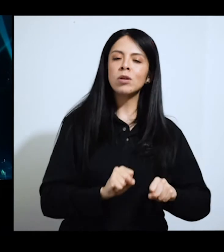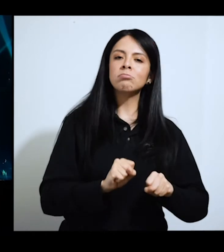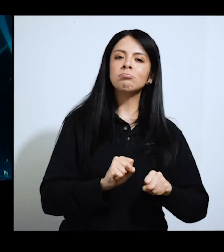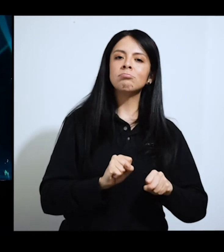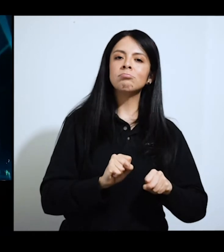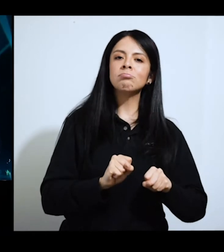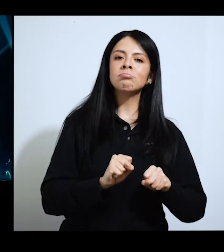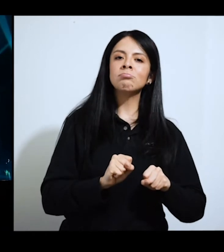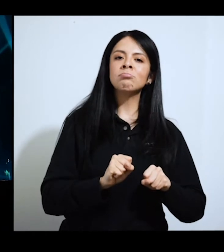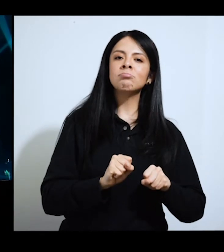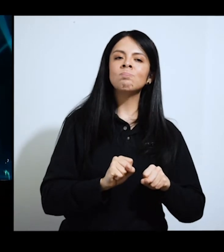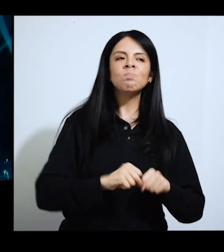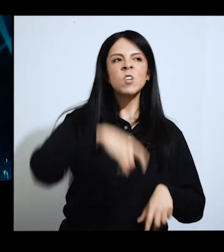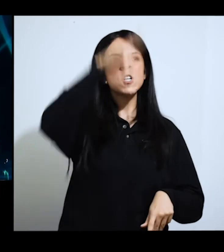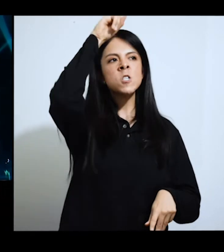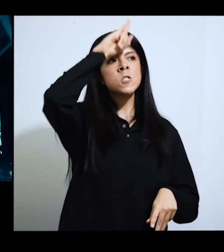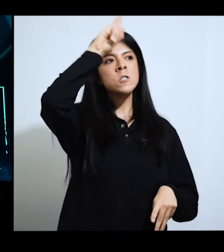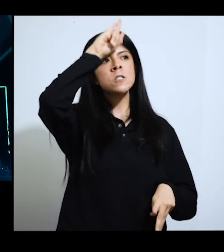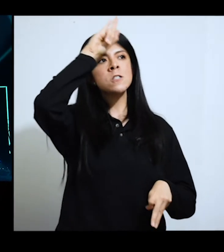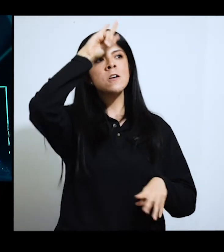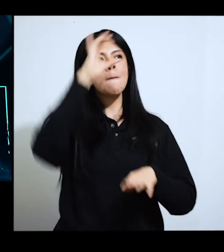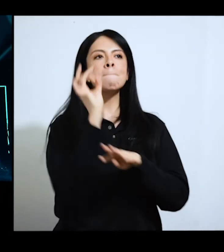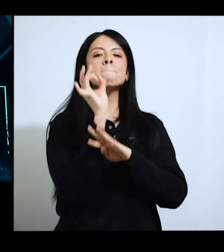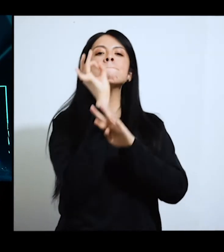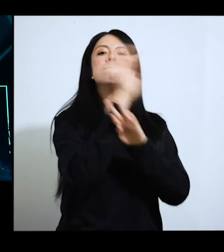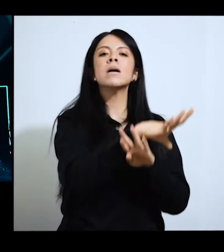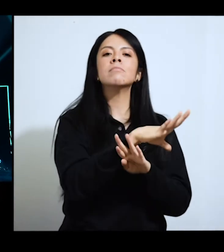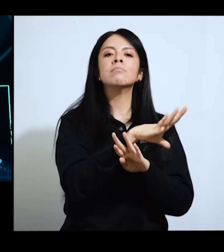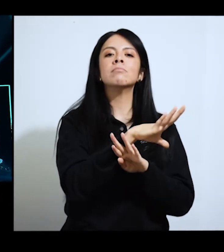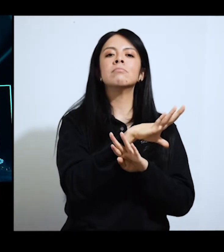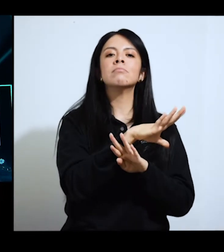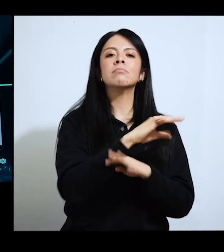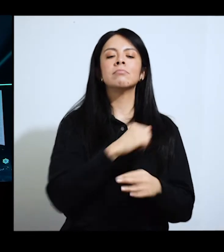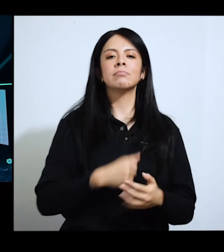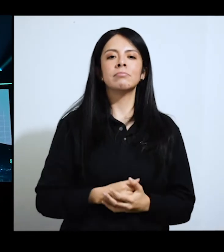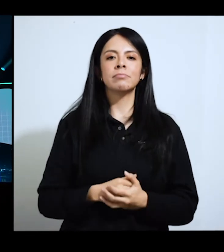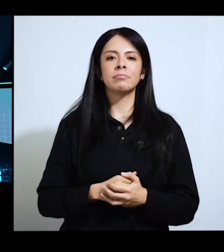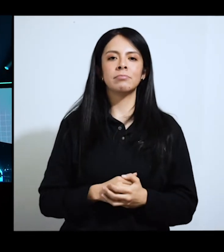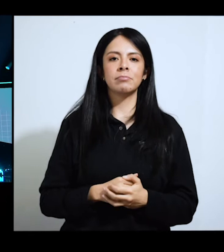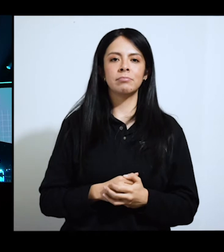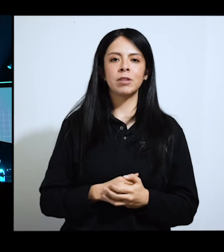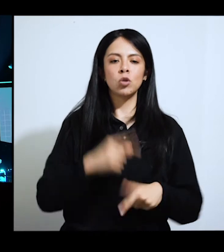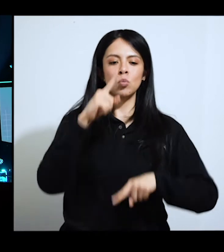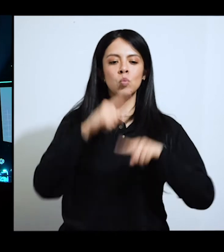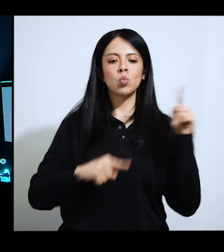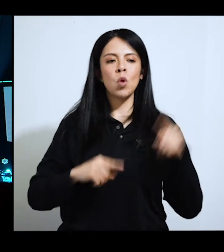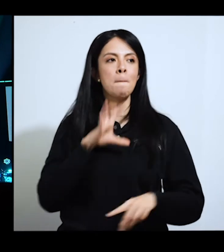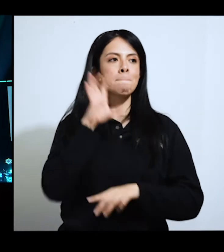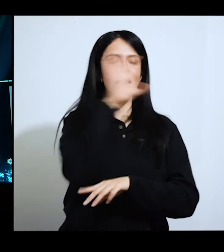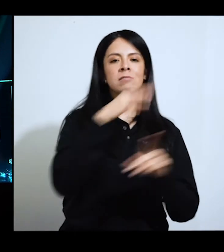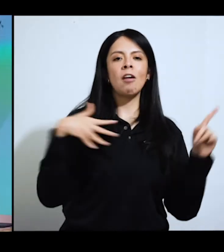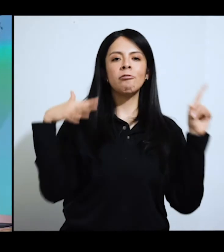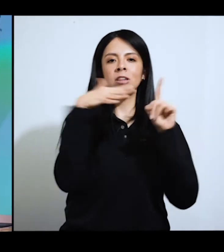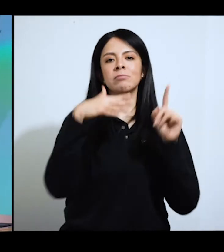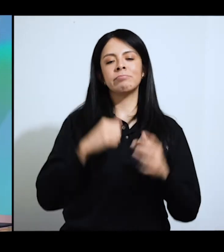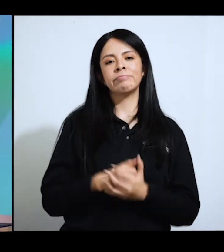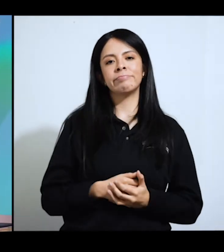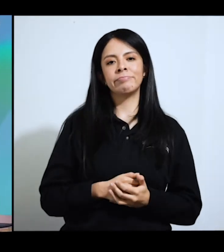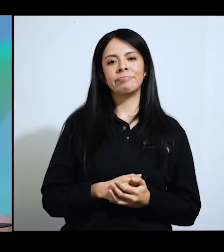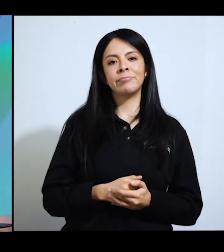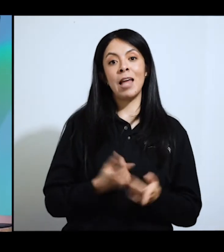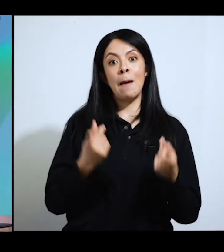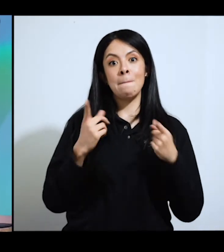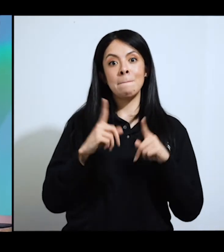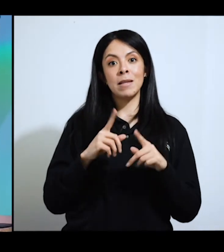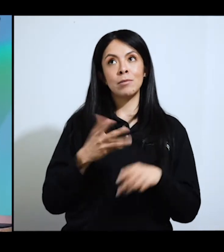tinieblas entren a una nación. También hace un tiempo oí de una gran mujer de